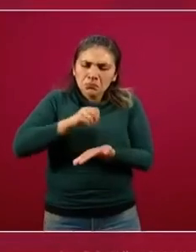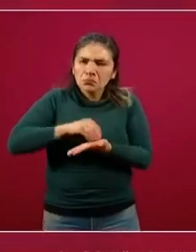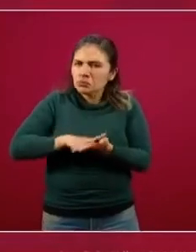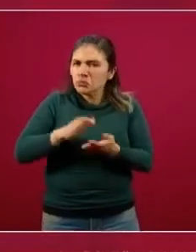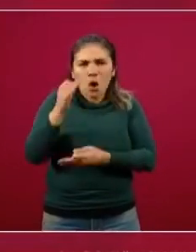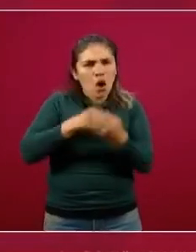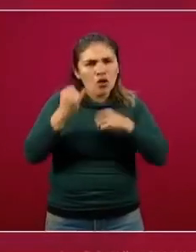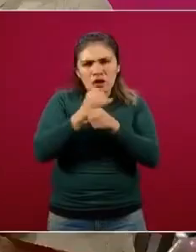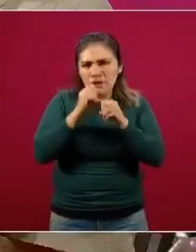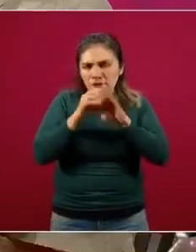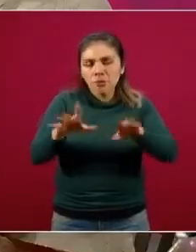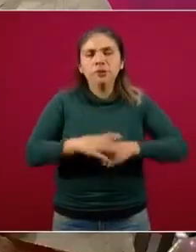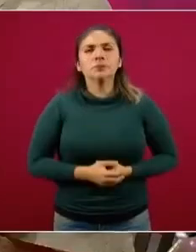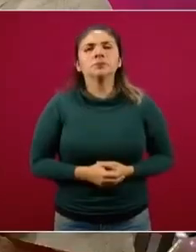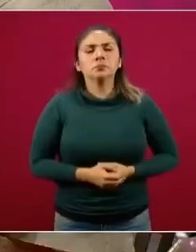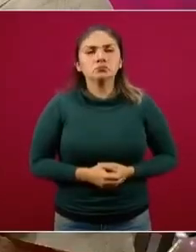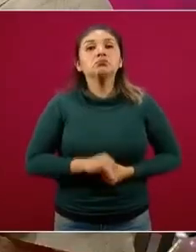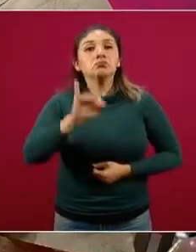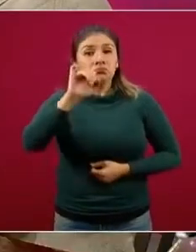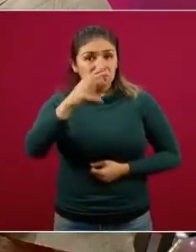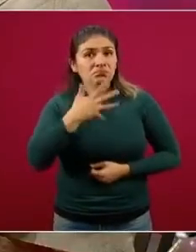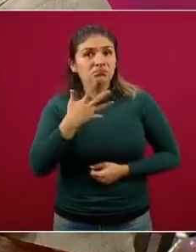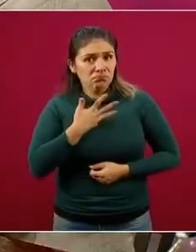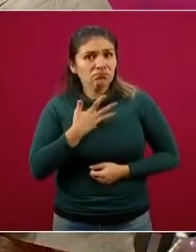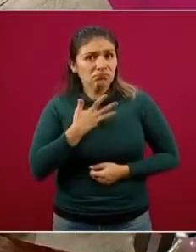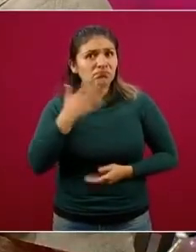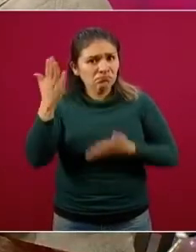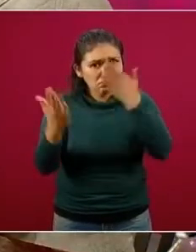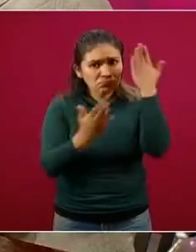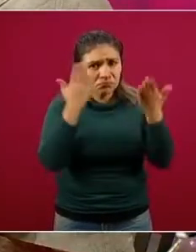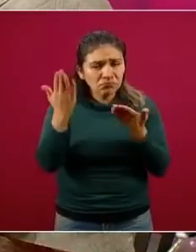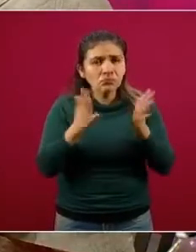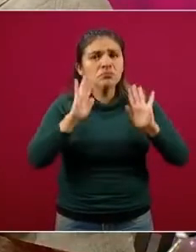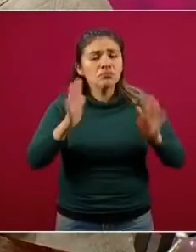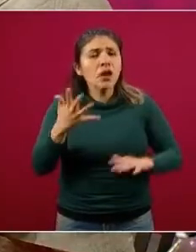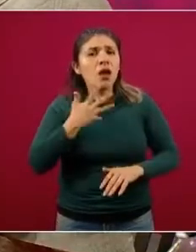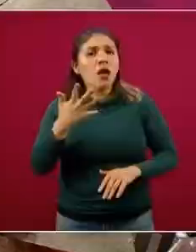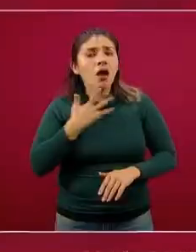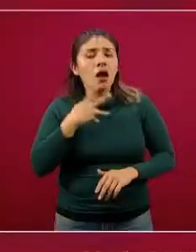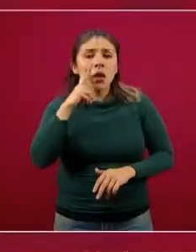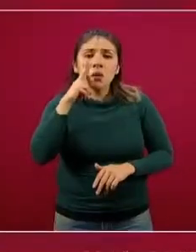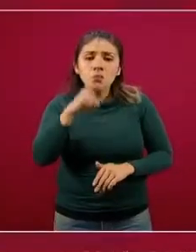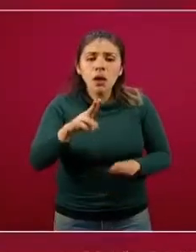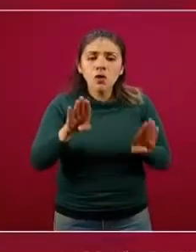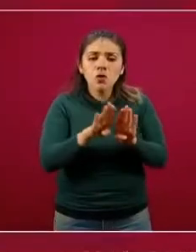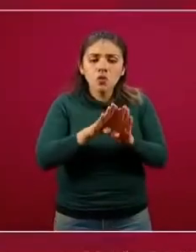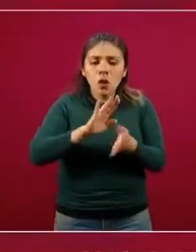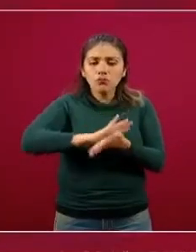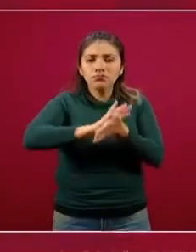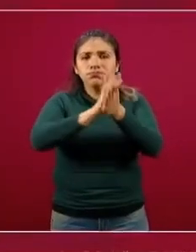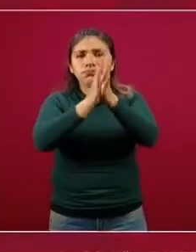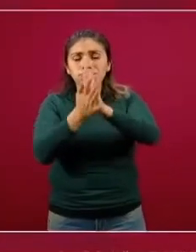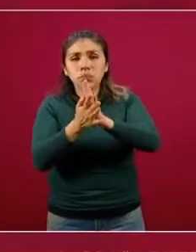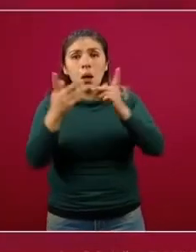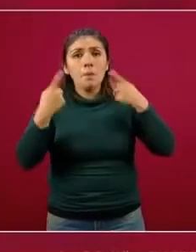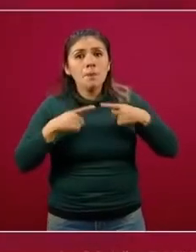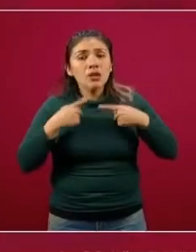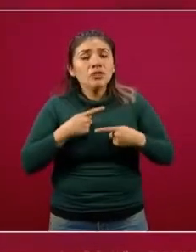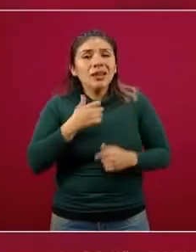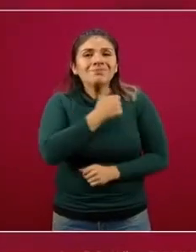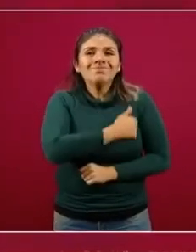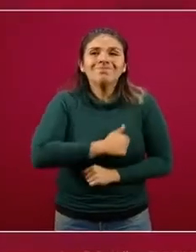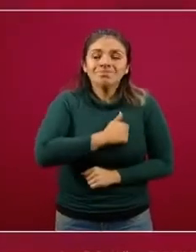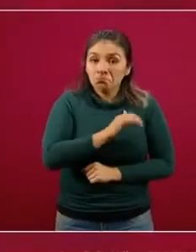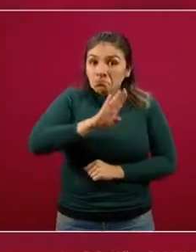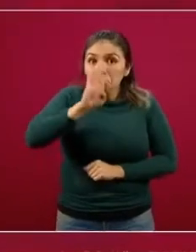los datos. Sí hay estudios que finalmente o durante la evolución el paciente lamentablemente llega a